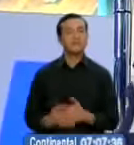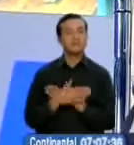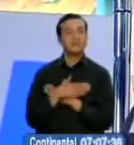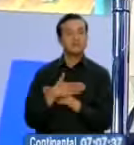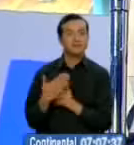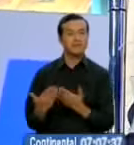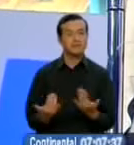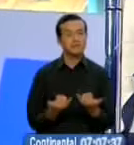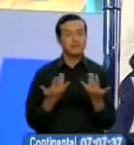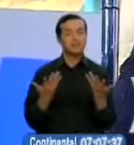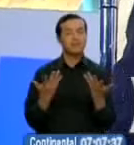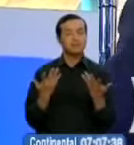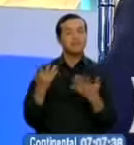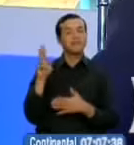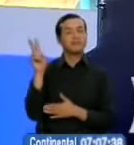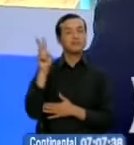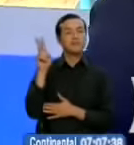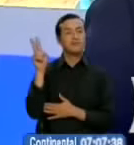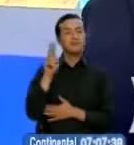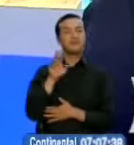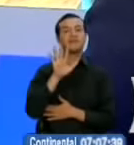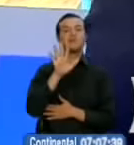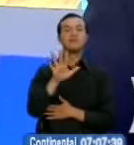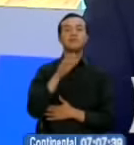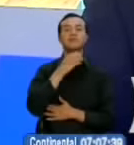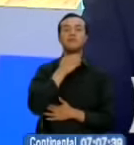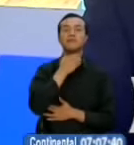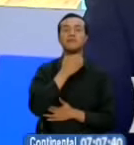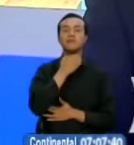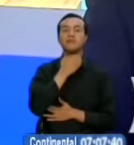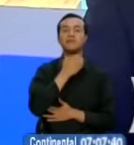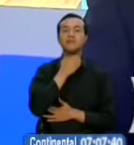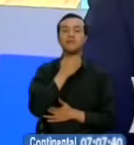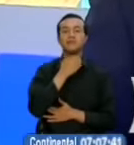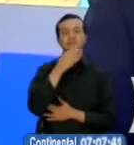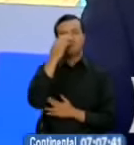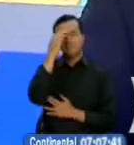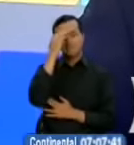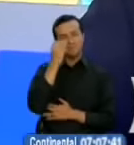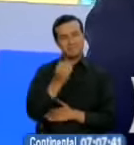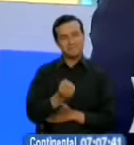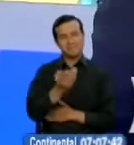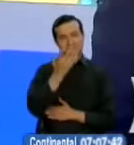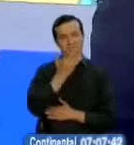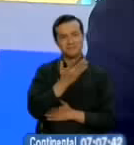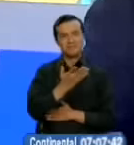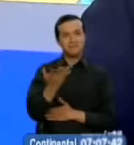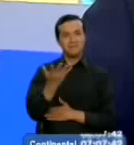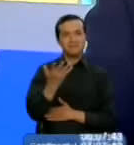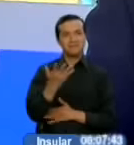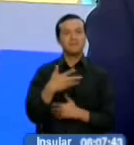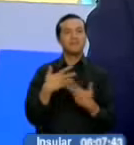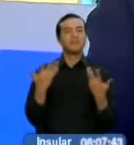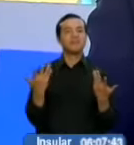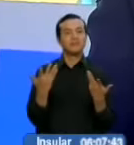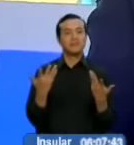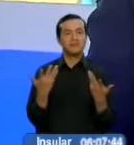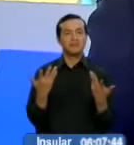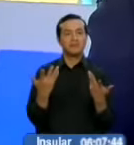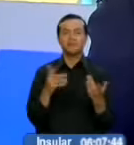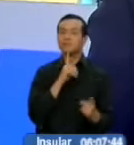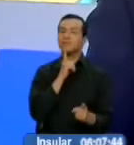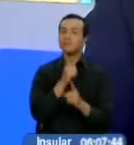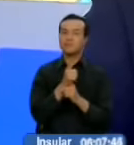Bienvenidos a este día viernes 5 de agosto. Muy buenos días. Esto es Pensamiento Crítico. Soy Carlos